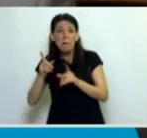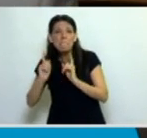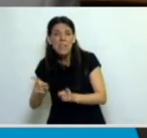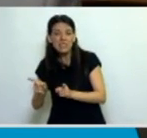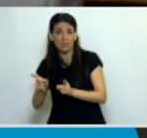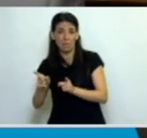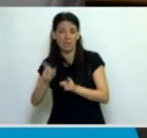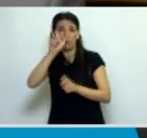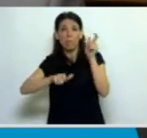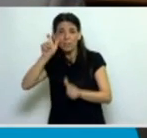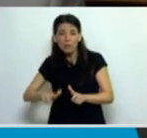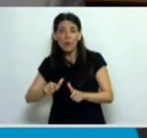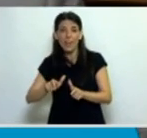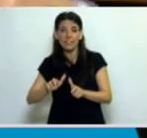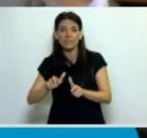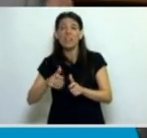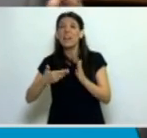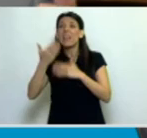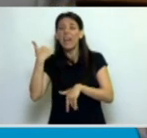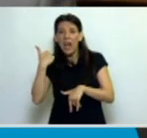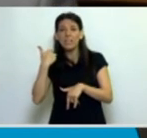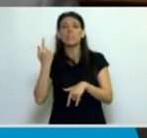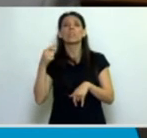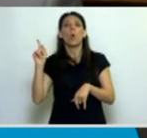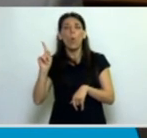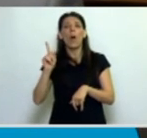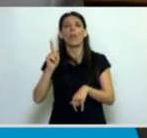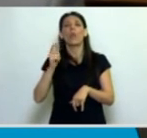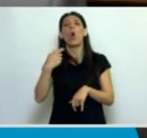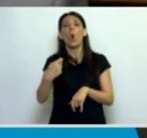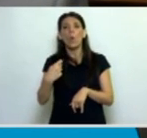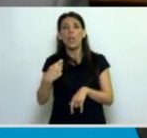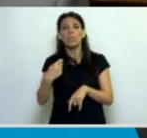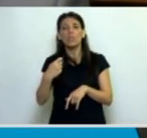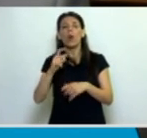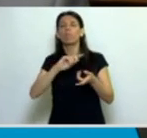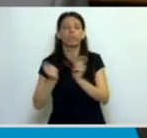cajas jubilatorias, los que en su momento privatizaron el servicio jubilatorio.